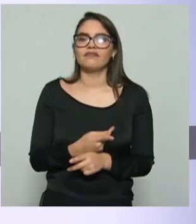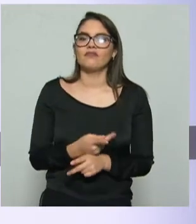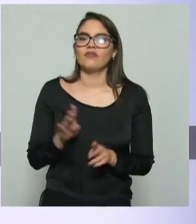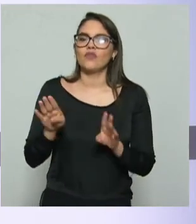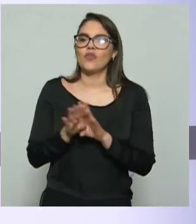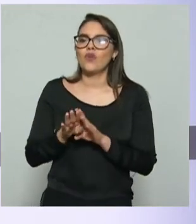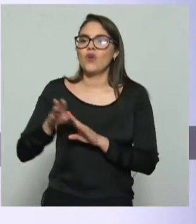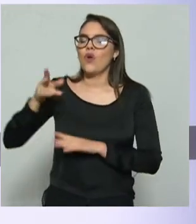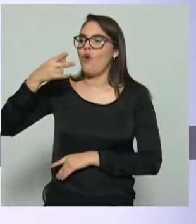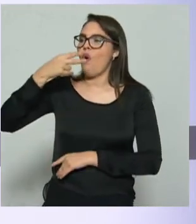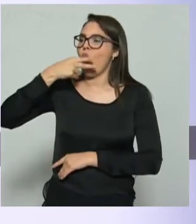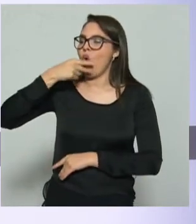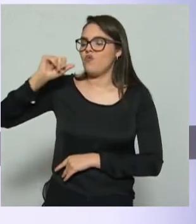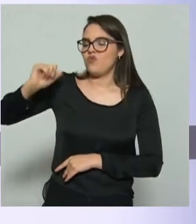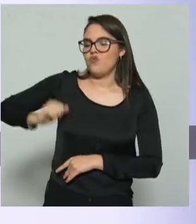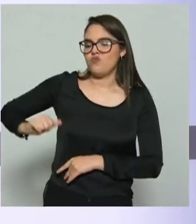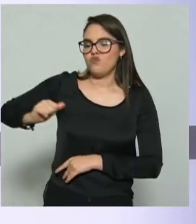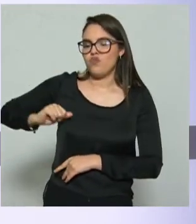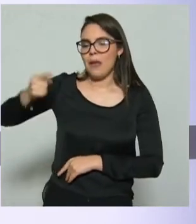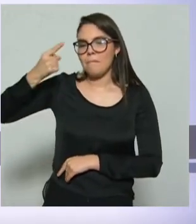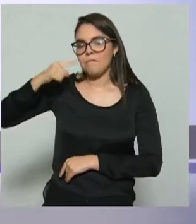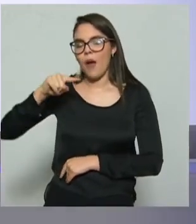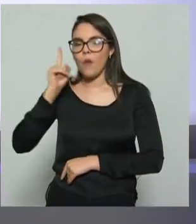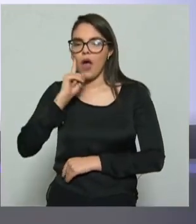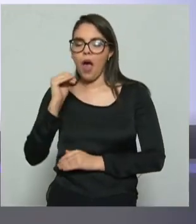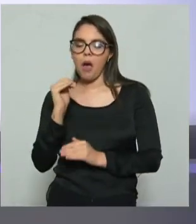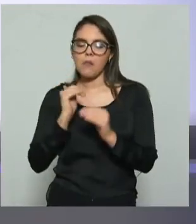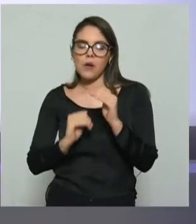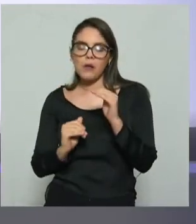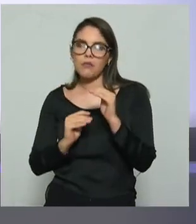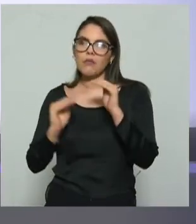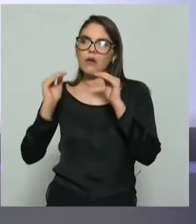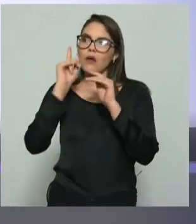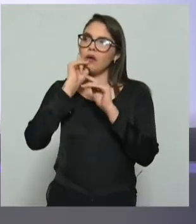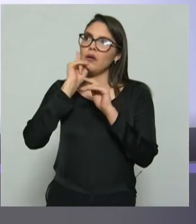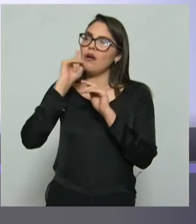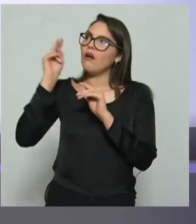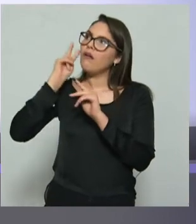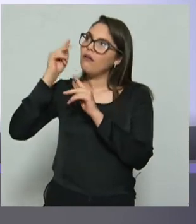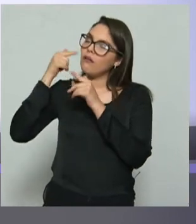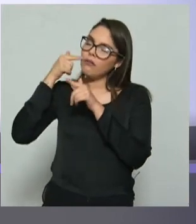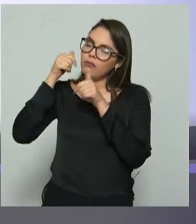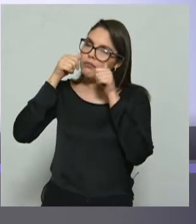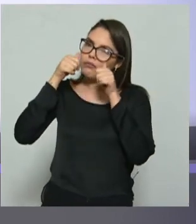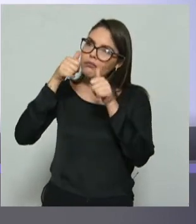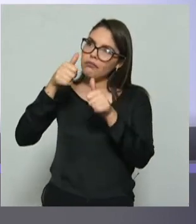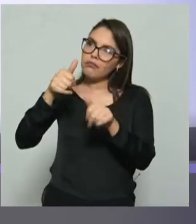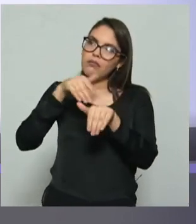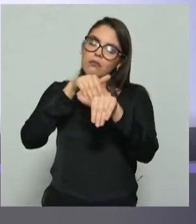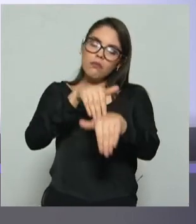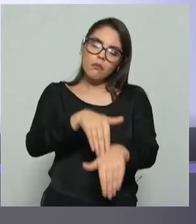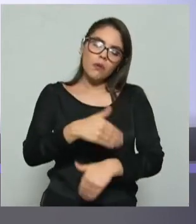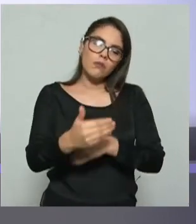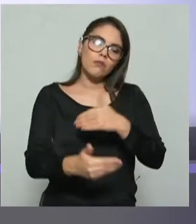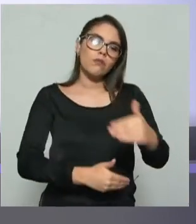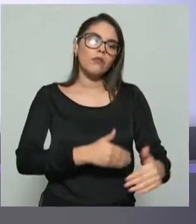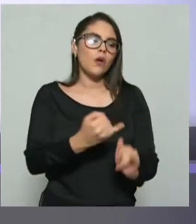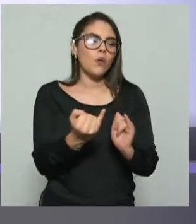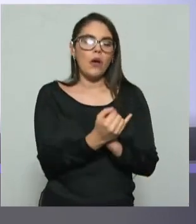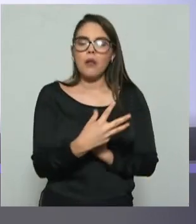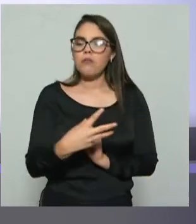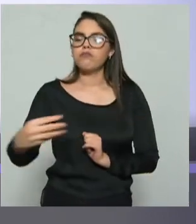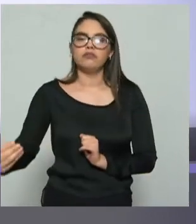o sea, podría yo estar muerta de la risa, pero no así mi familia. ¿Tu hijo te dijo algo, sí, no? por supuesto, o sea, para mi hijo sí fue